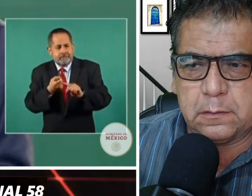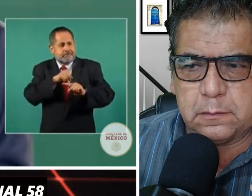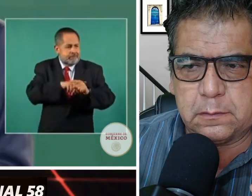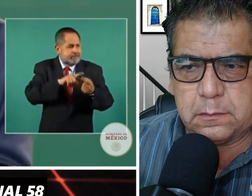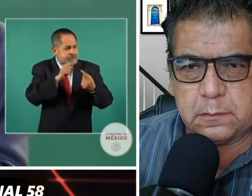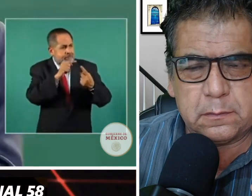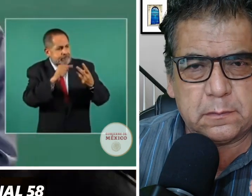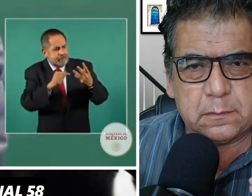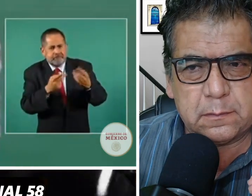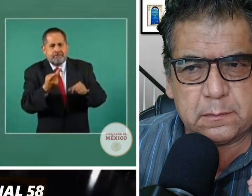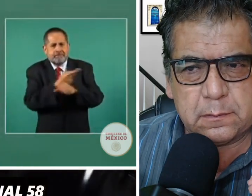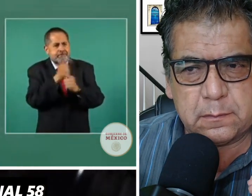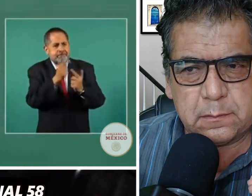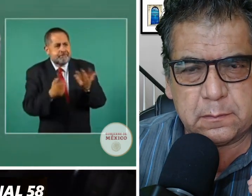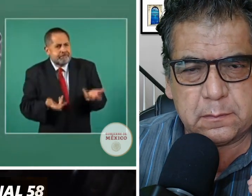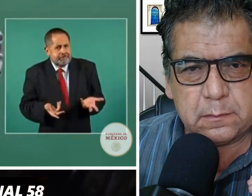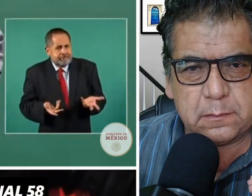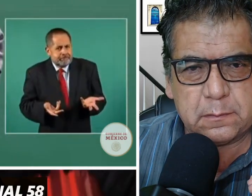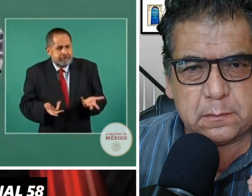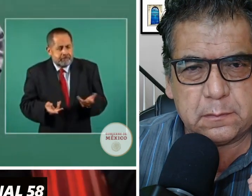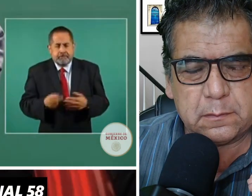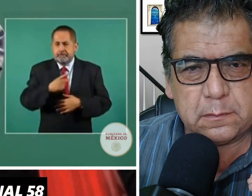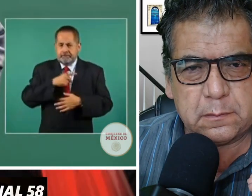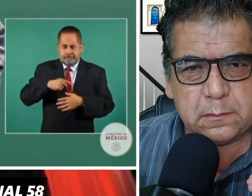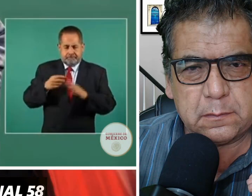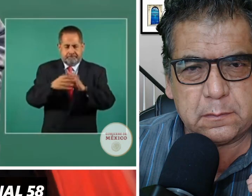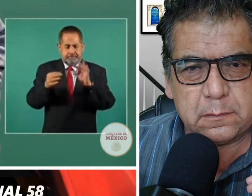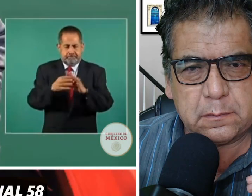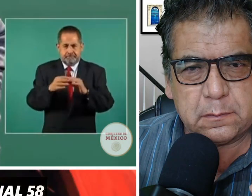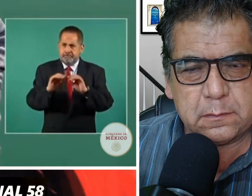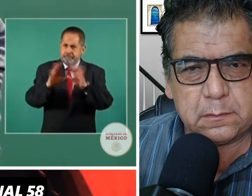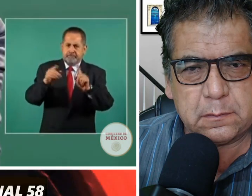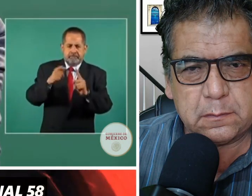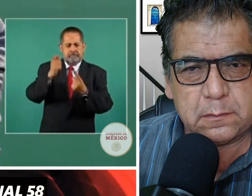No puede haber texto sin contexto.